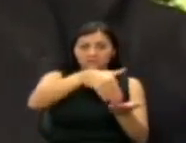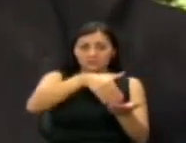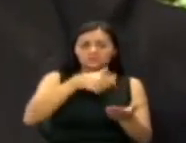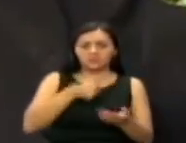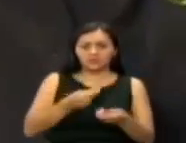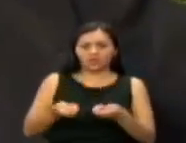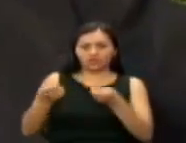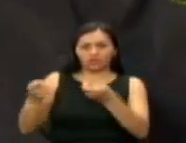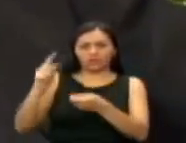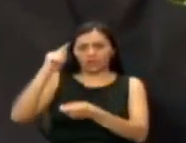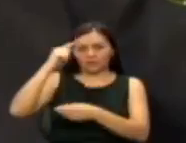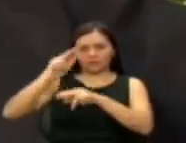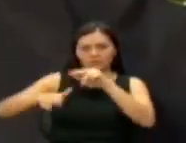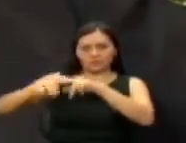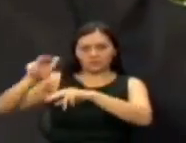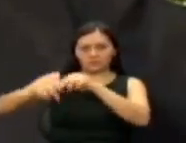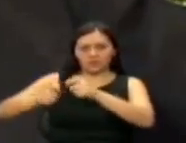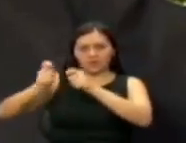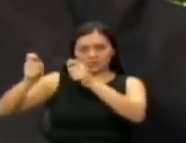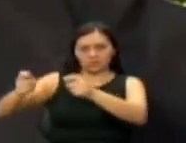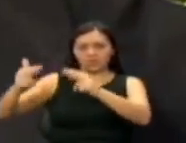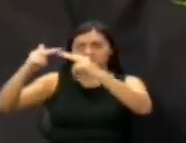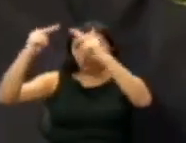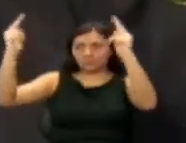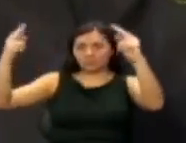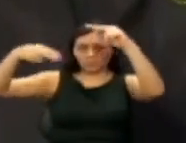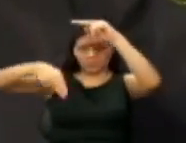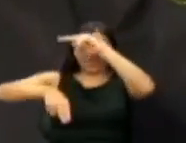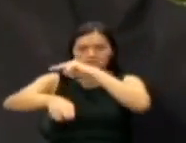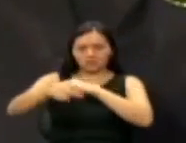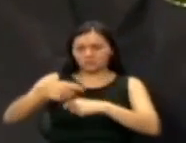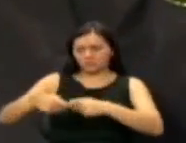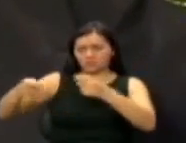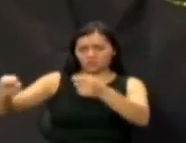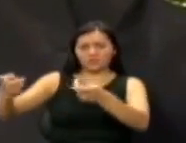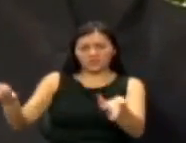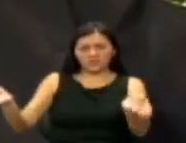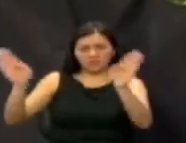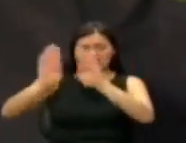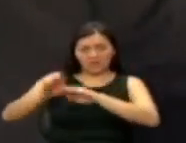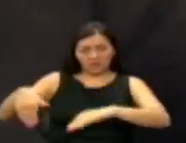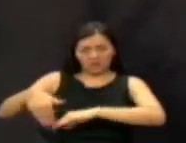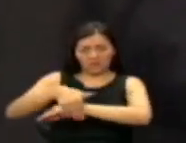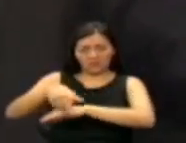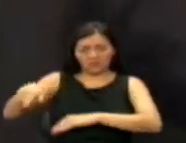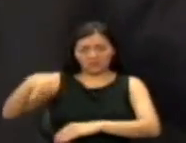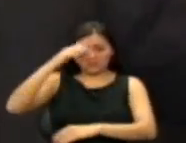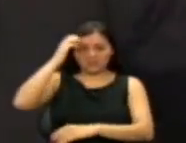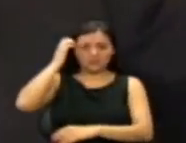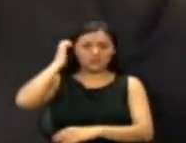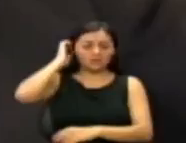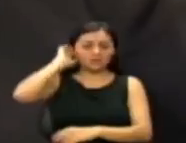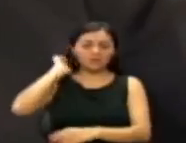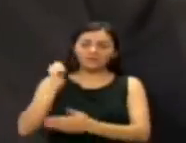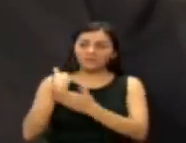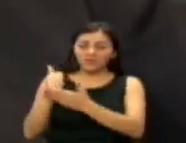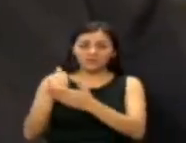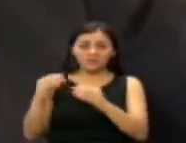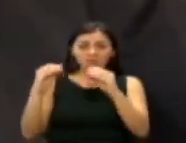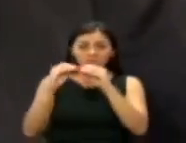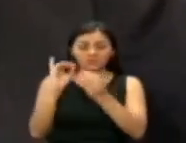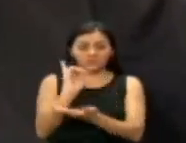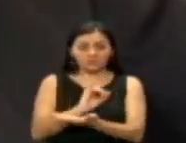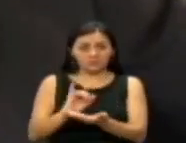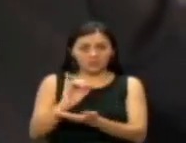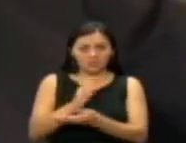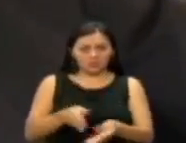primer paso a desnivel en el norte del país, que se beneficie tremenda autovía Imbabura-Otavalo. ¿Usted